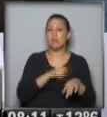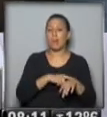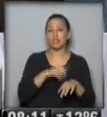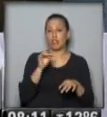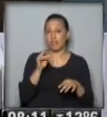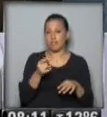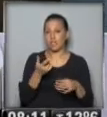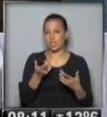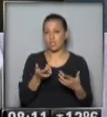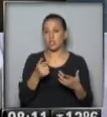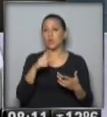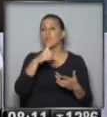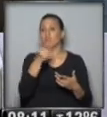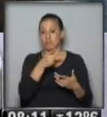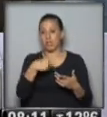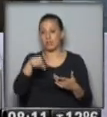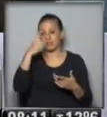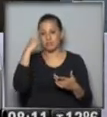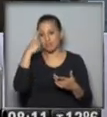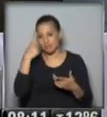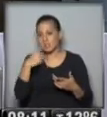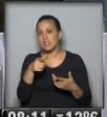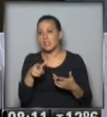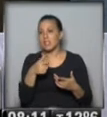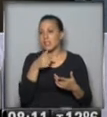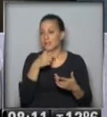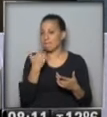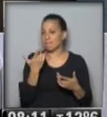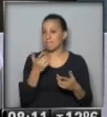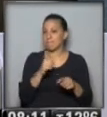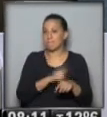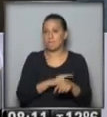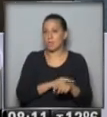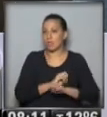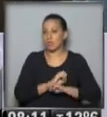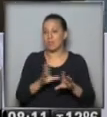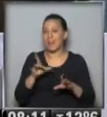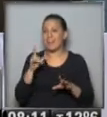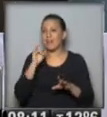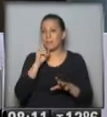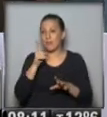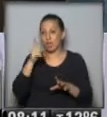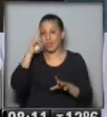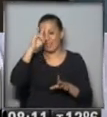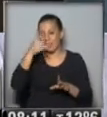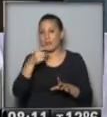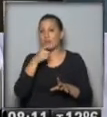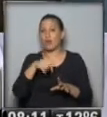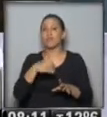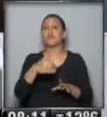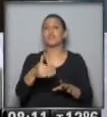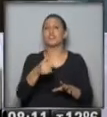patricia y robarte ustedes imaginan en un fierro caliente e implica un riesgo de aquí al futuro